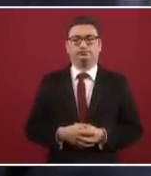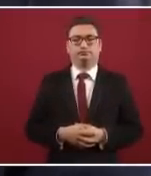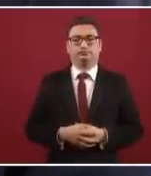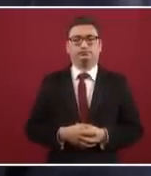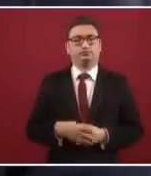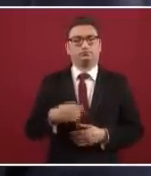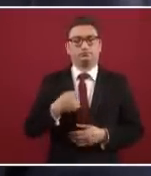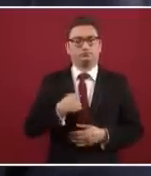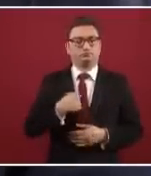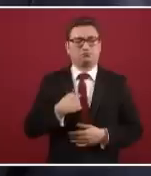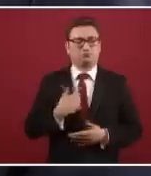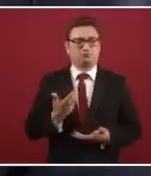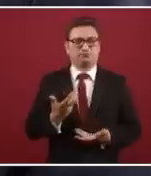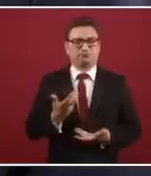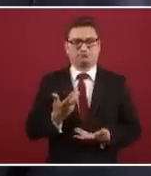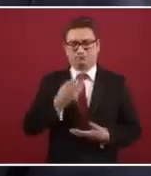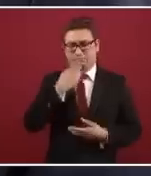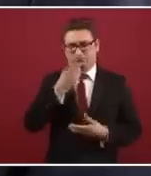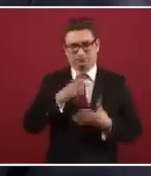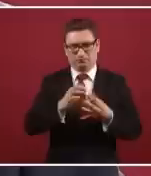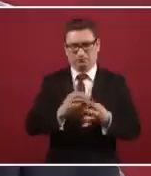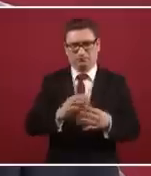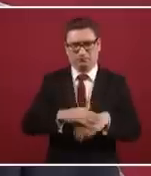No quiero yo adelantar